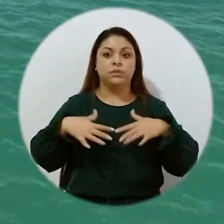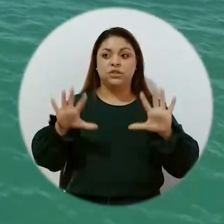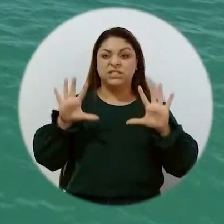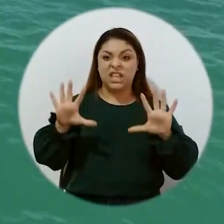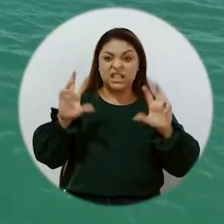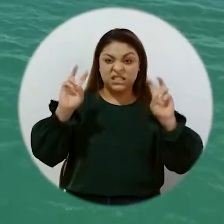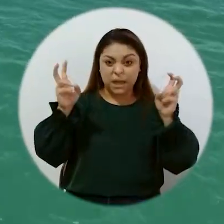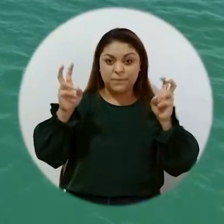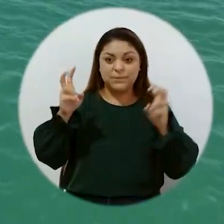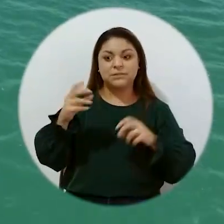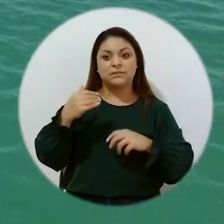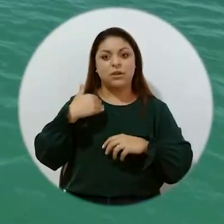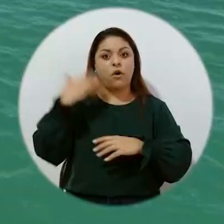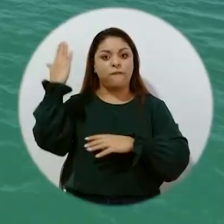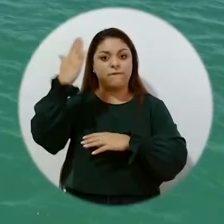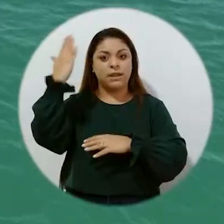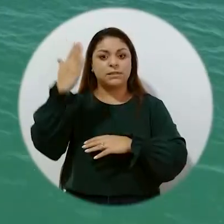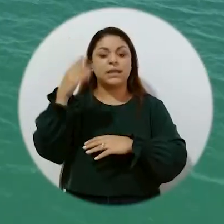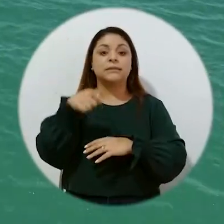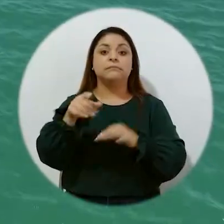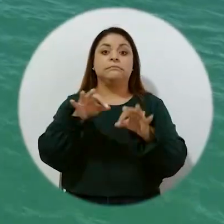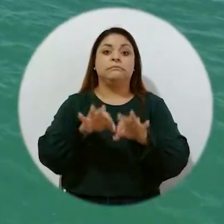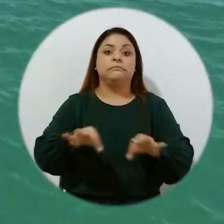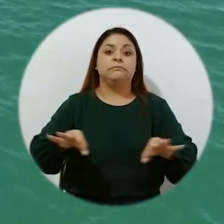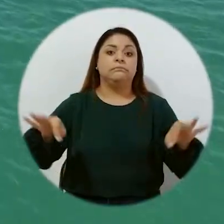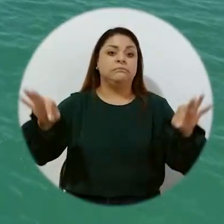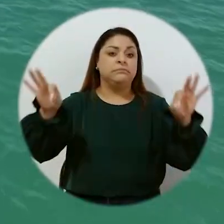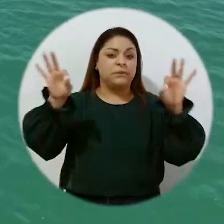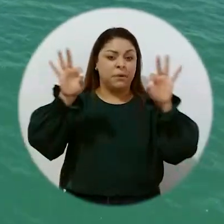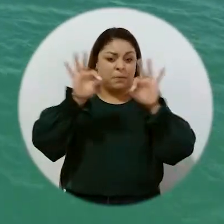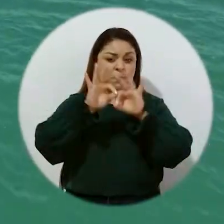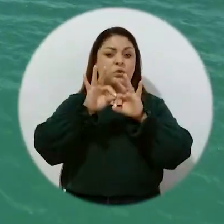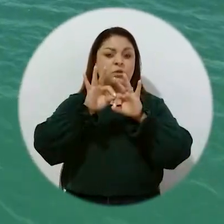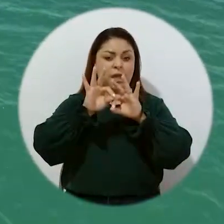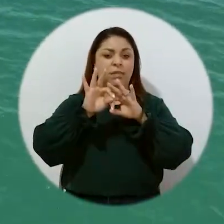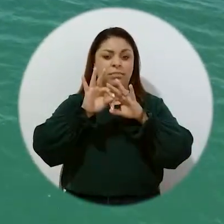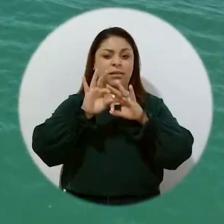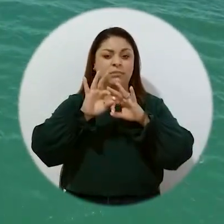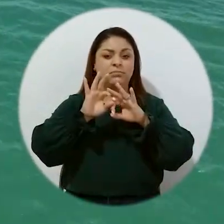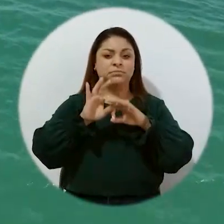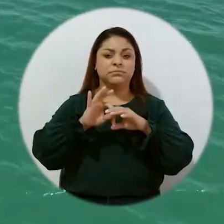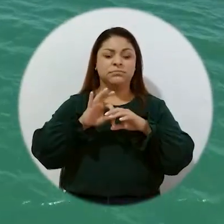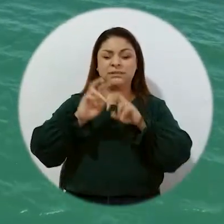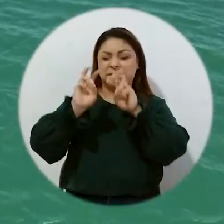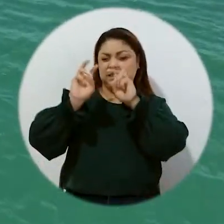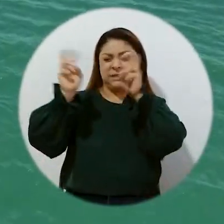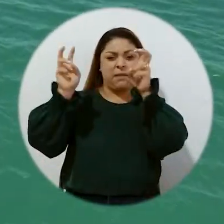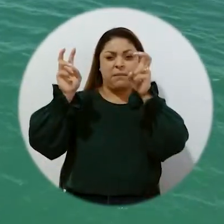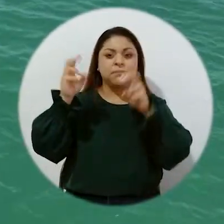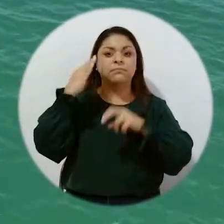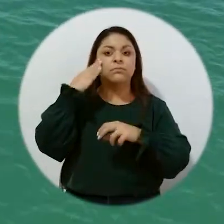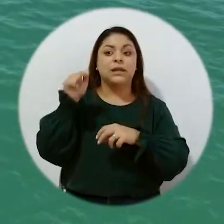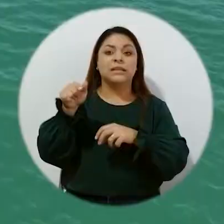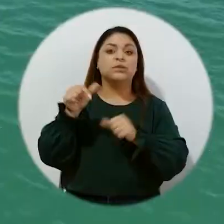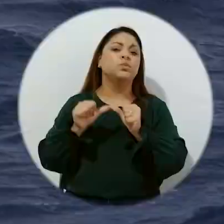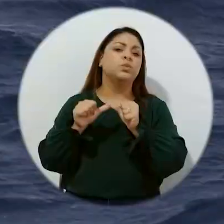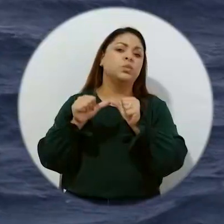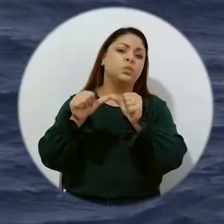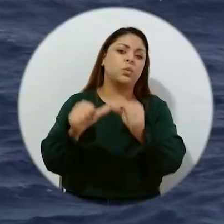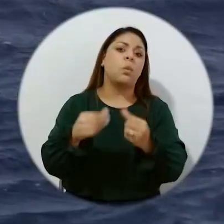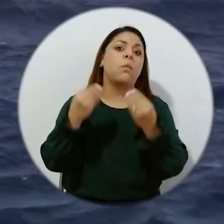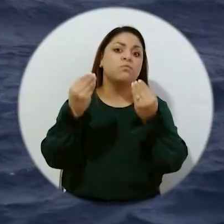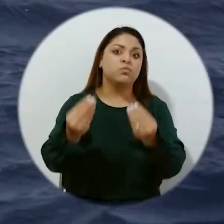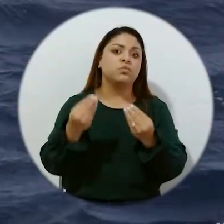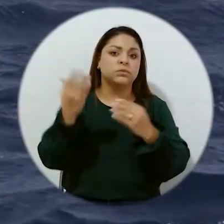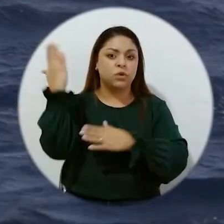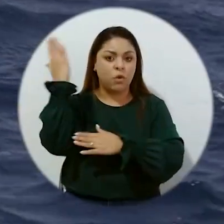que aborda la conferencia, es un tópico importantísimo, porque es un tema que continuamente